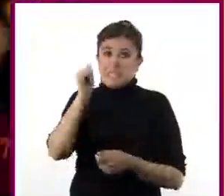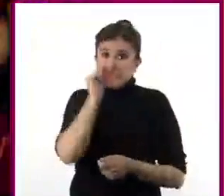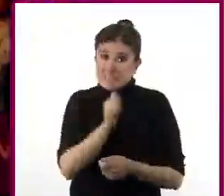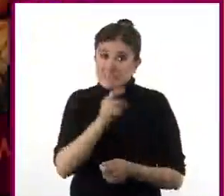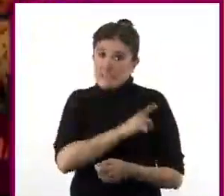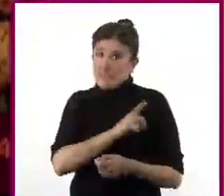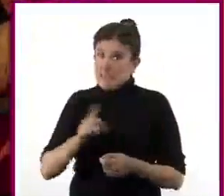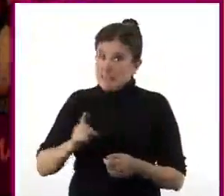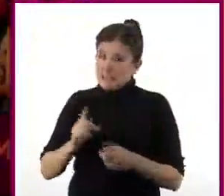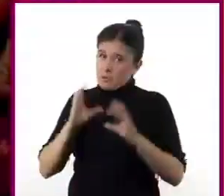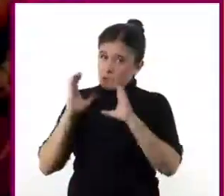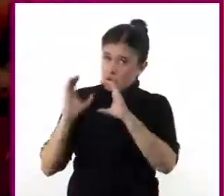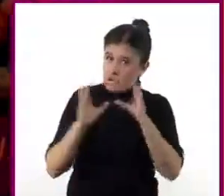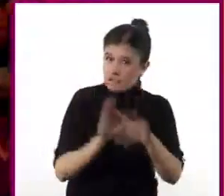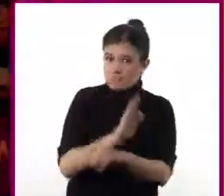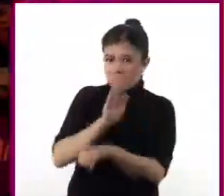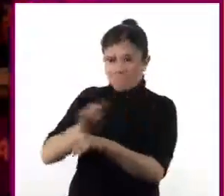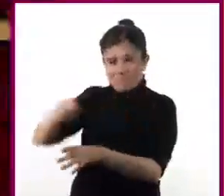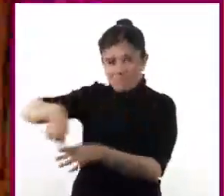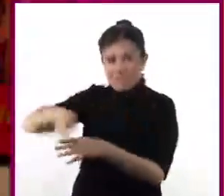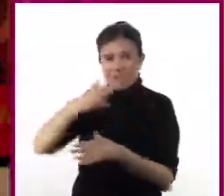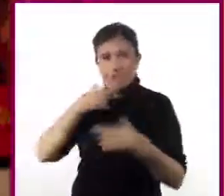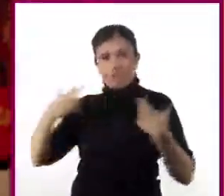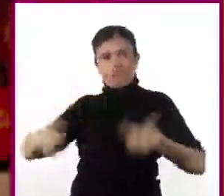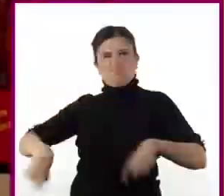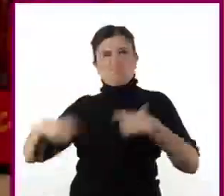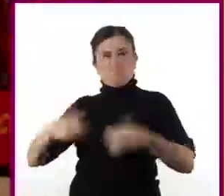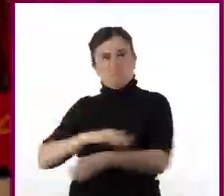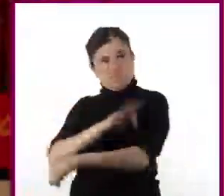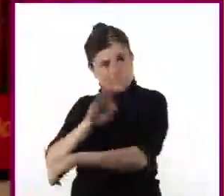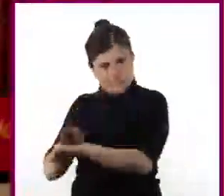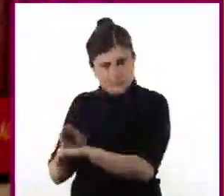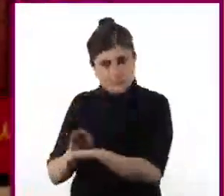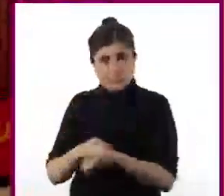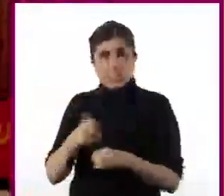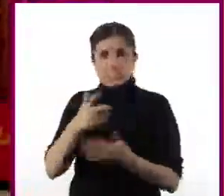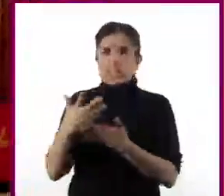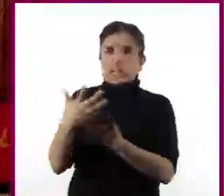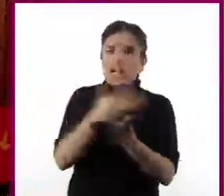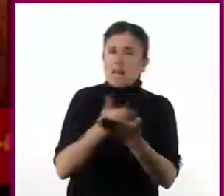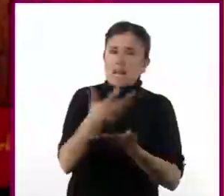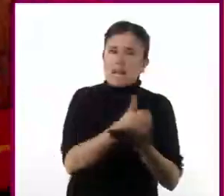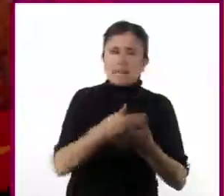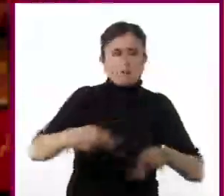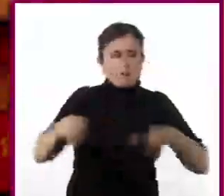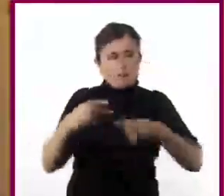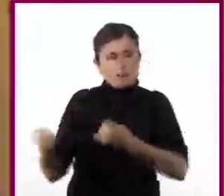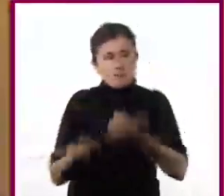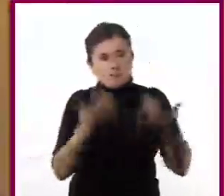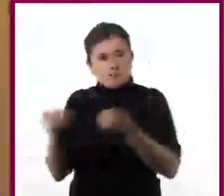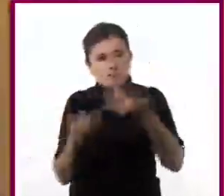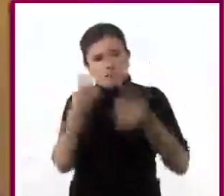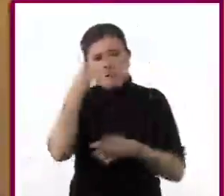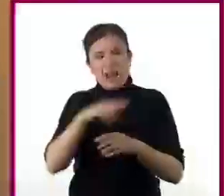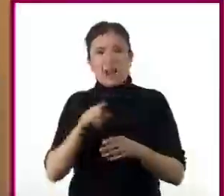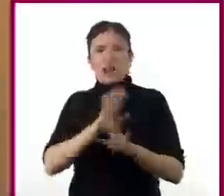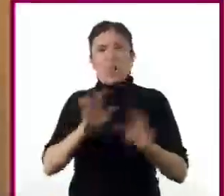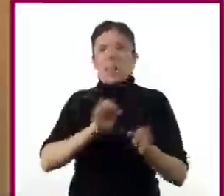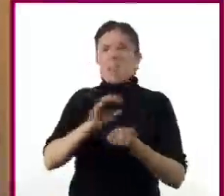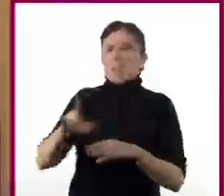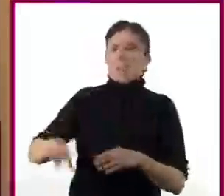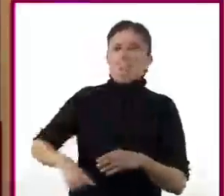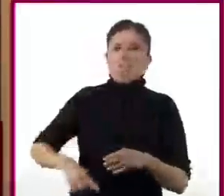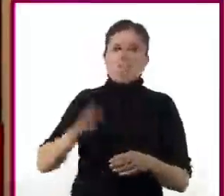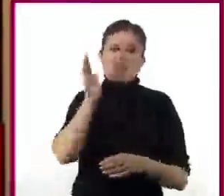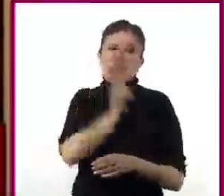encargara de salvaguardar sus intereses. Se negaban a disminuir sus ganancias comerciales, a abandonar los puestos